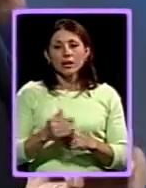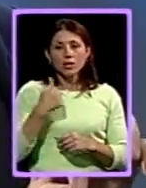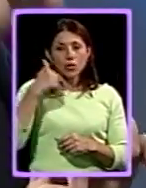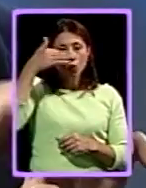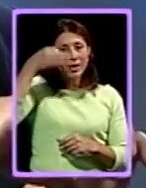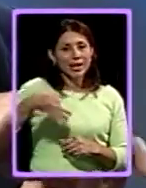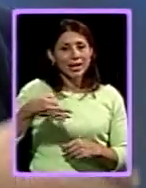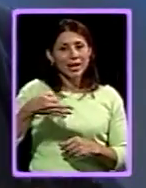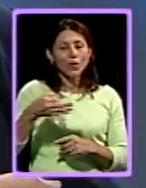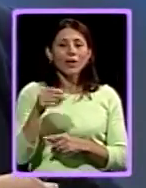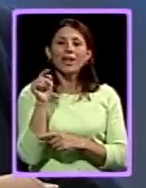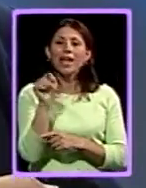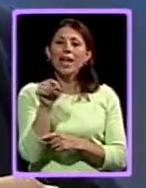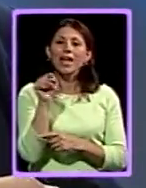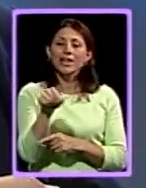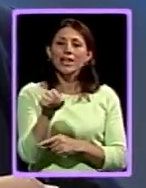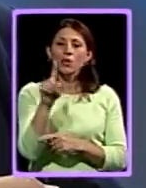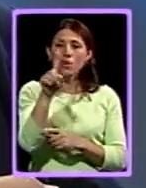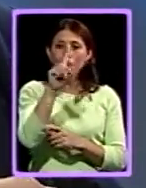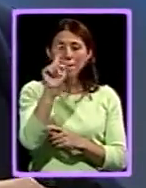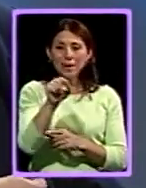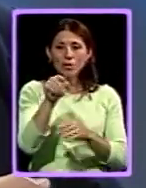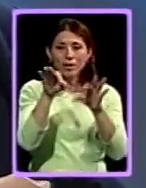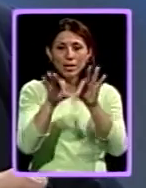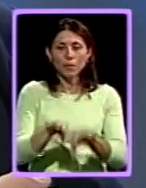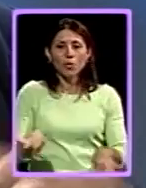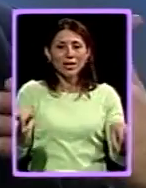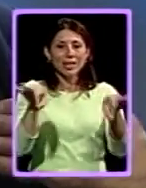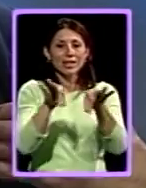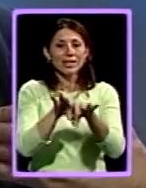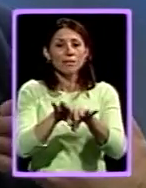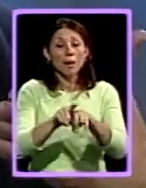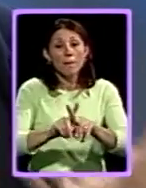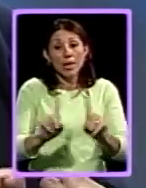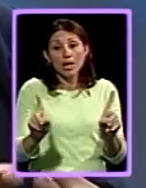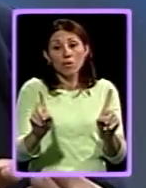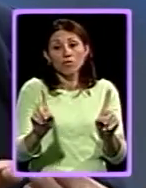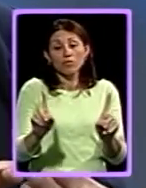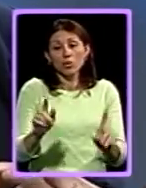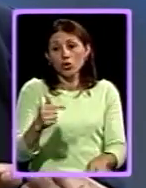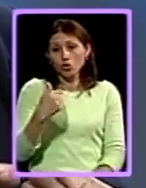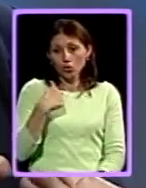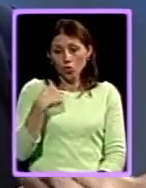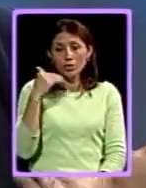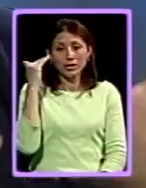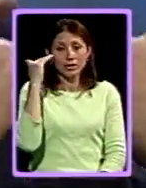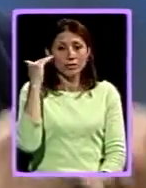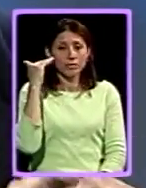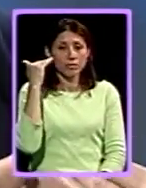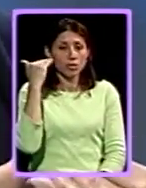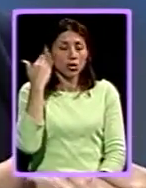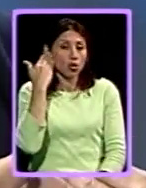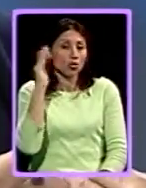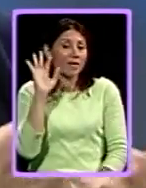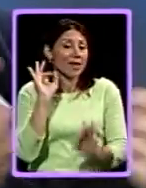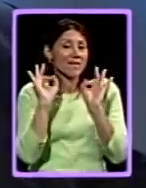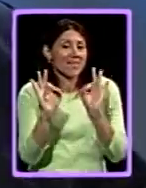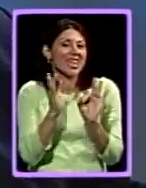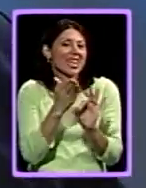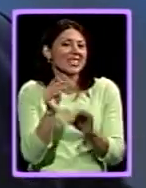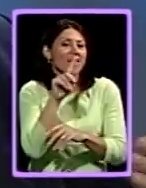ahí estaba una pregunta importantísima, pero ni yo sabía bien lo que estaba preguntando, ni el